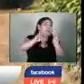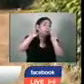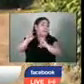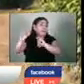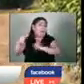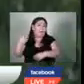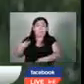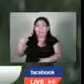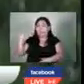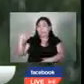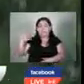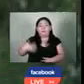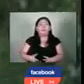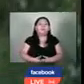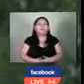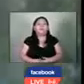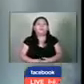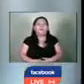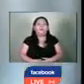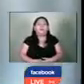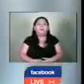registrados en las últimas horas.